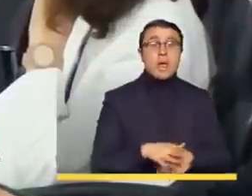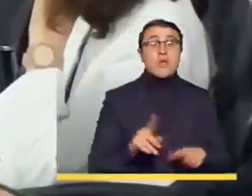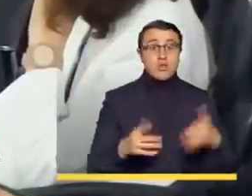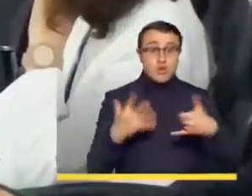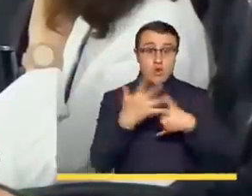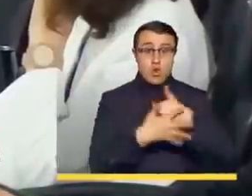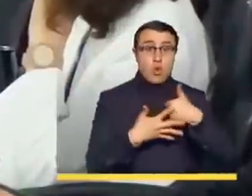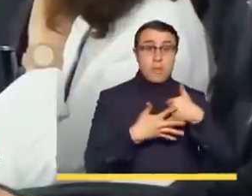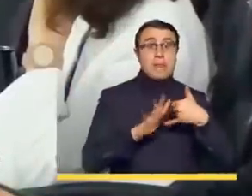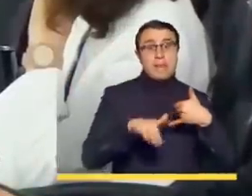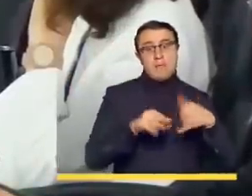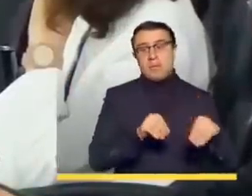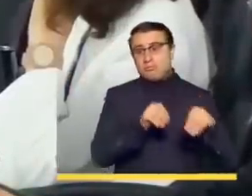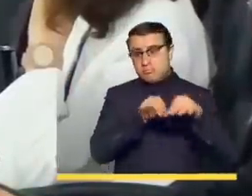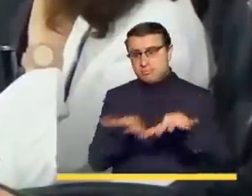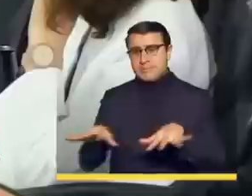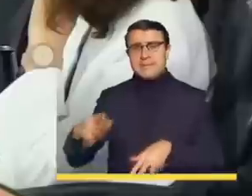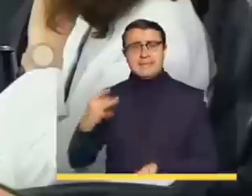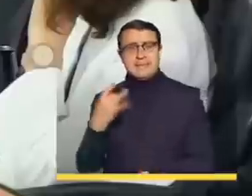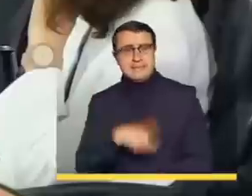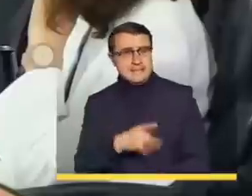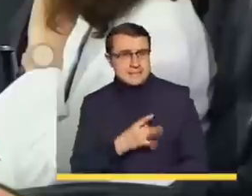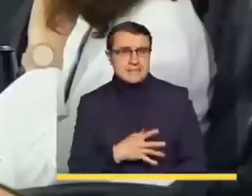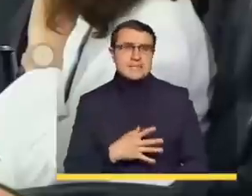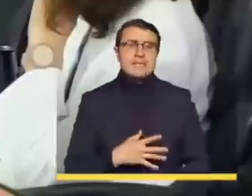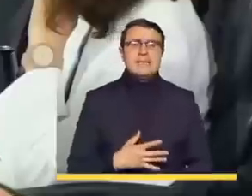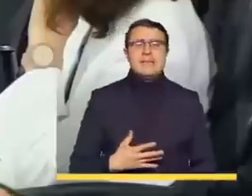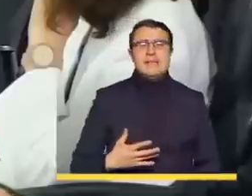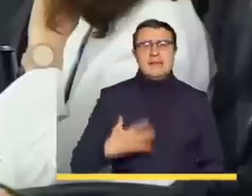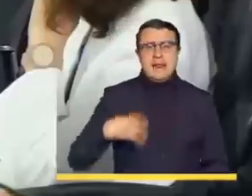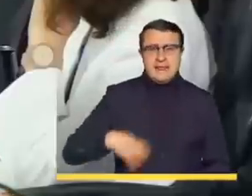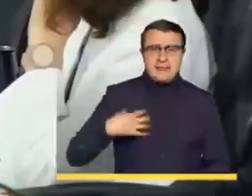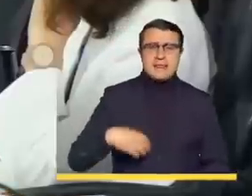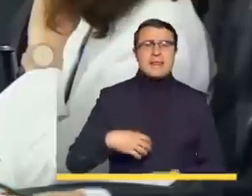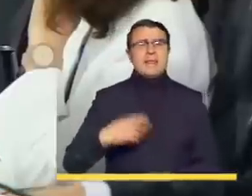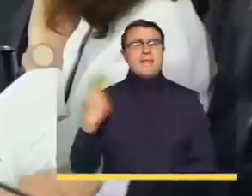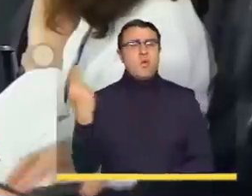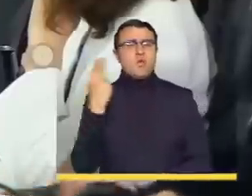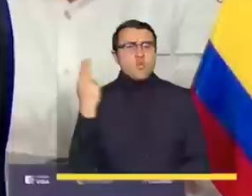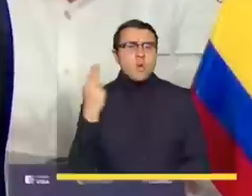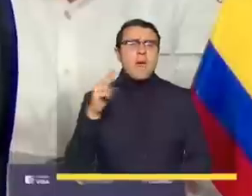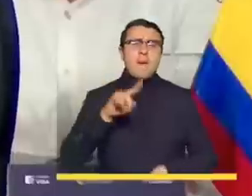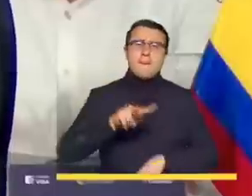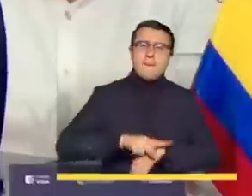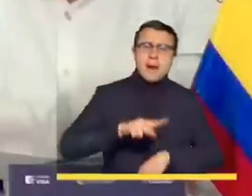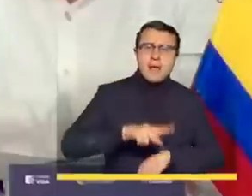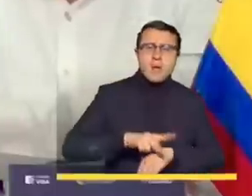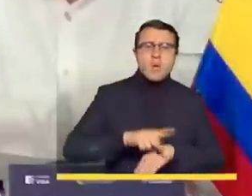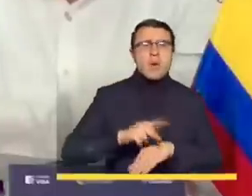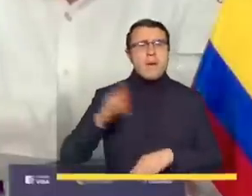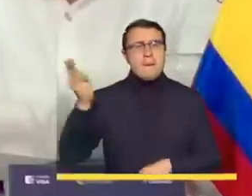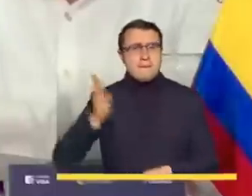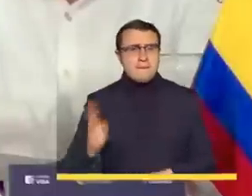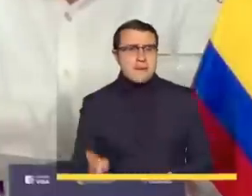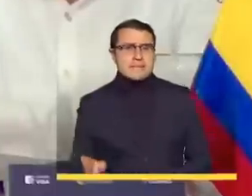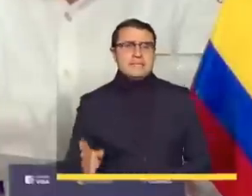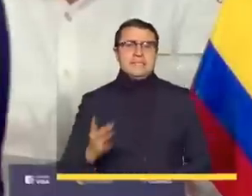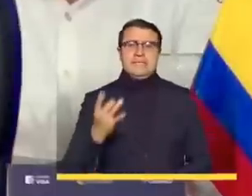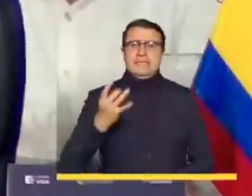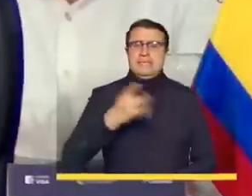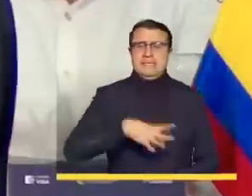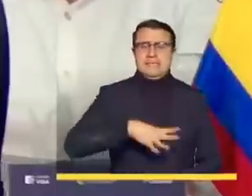trasladadas ahora a Chile, a Argentina, a Uruguay, a Paraguay, a Brasil, a México, a Centroamérica toda, a